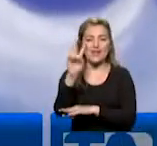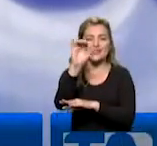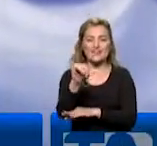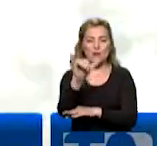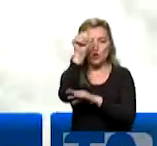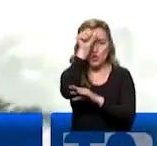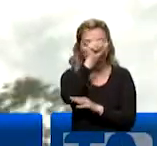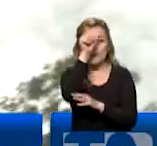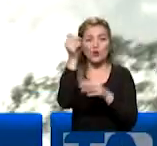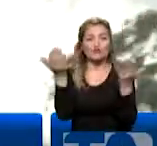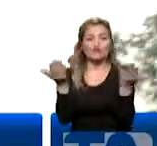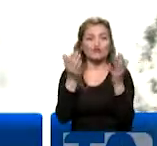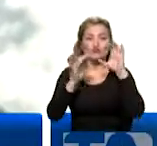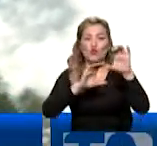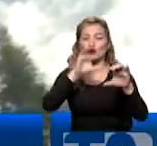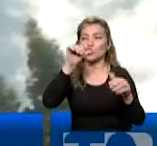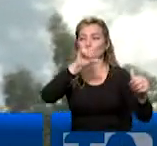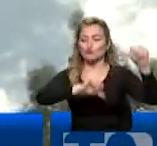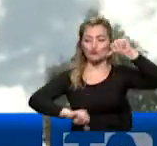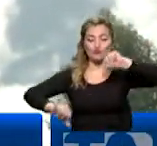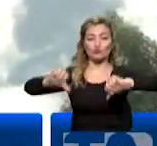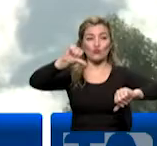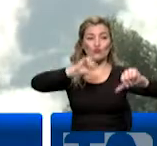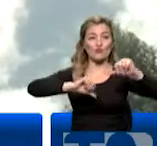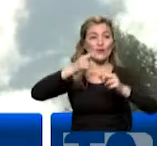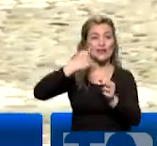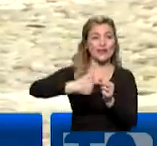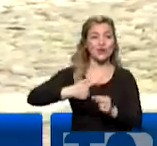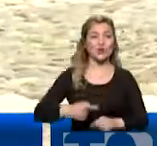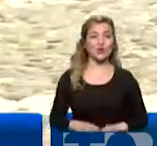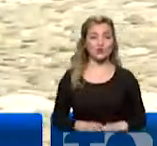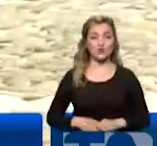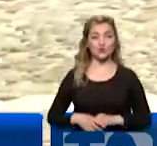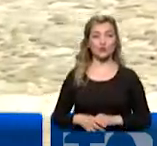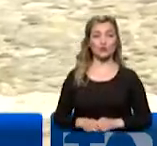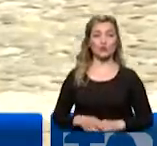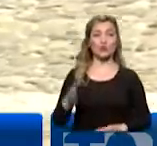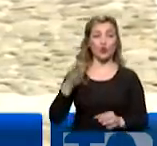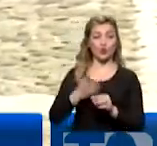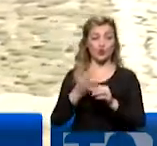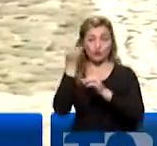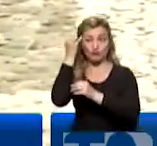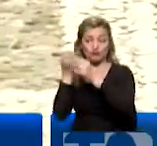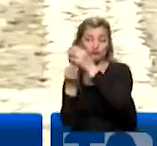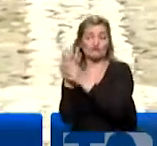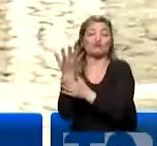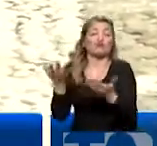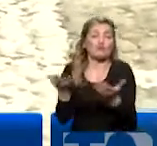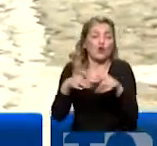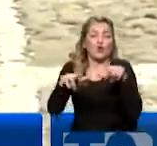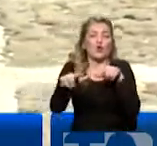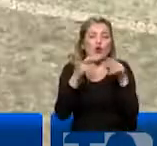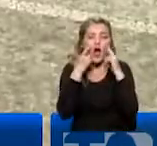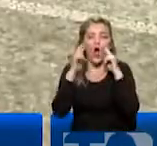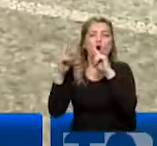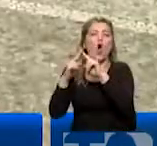sábado y domingo en el Museo Interactivo de Ciencias en Quito. Lo que busca su creador es que el lugar sea